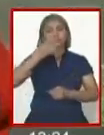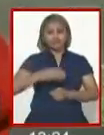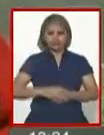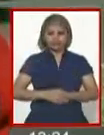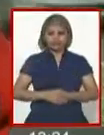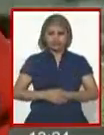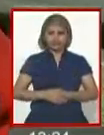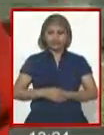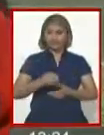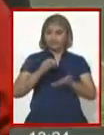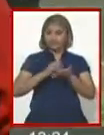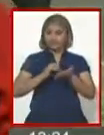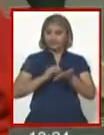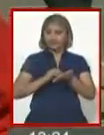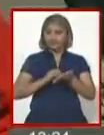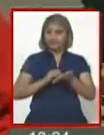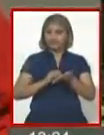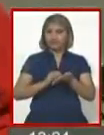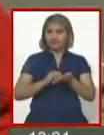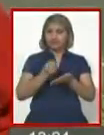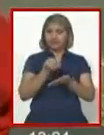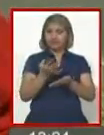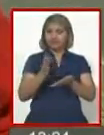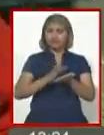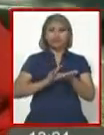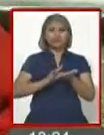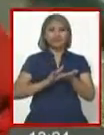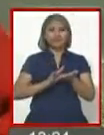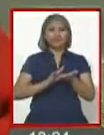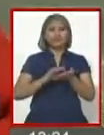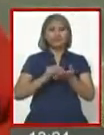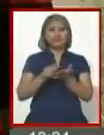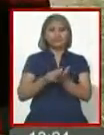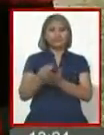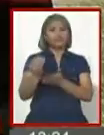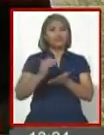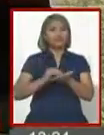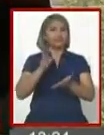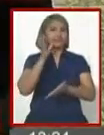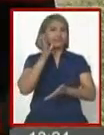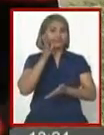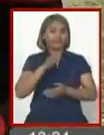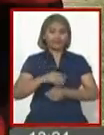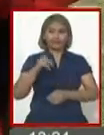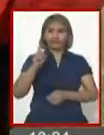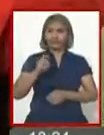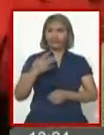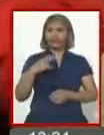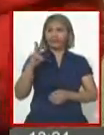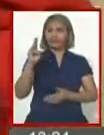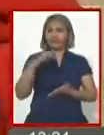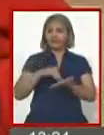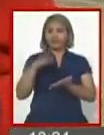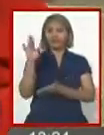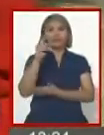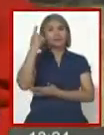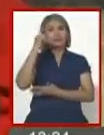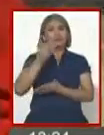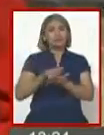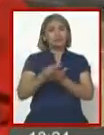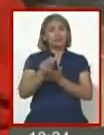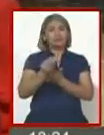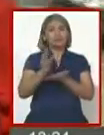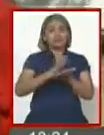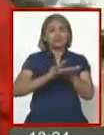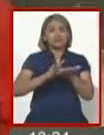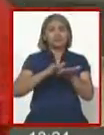porque eso es lo que me falta, y me falta unos medicamentos más que no he comprado. La madre de familia necesita 2.000 bolivianos para comprar